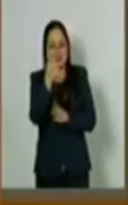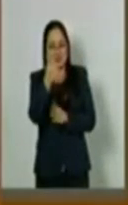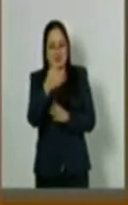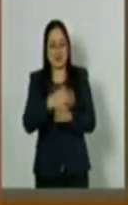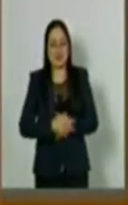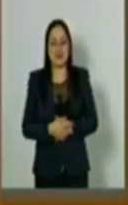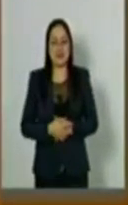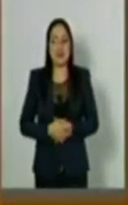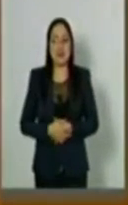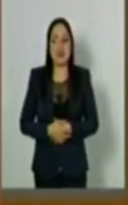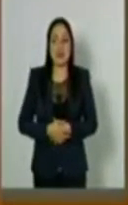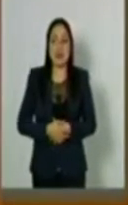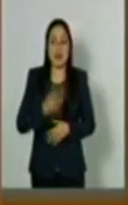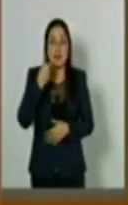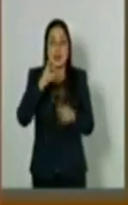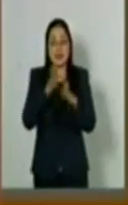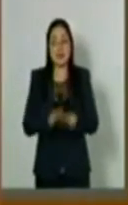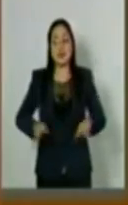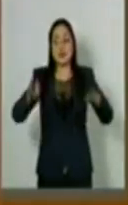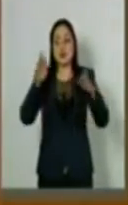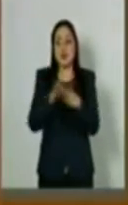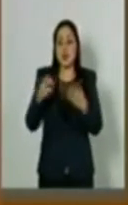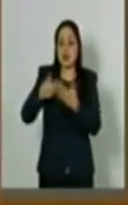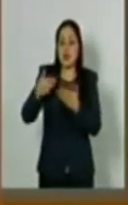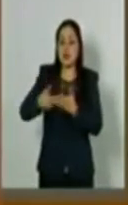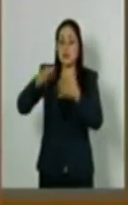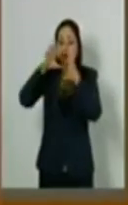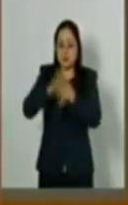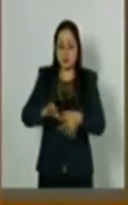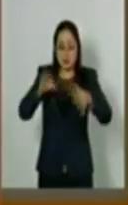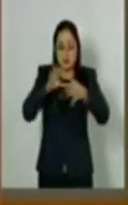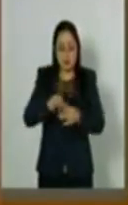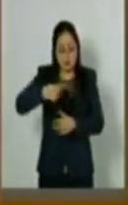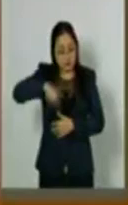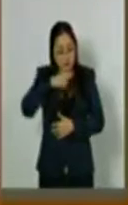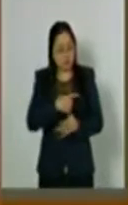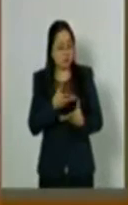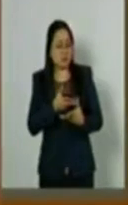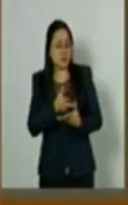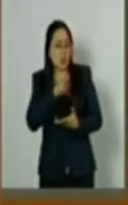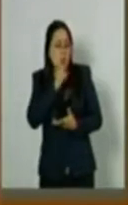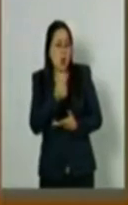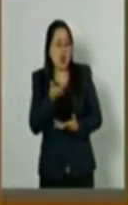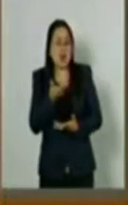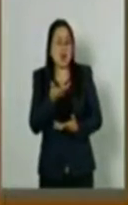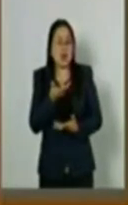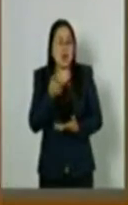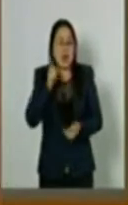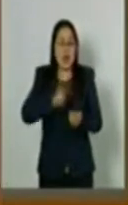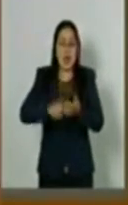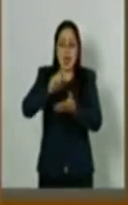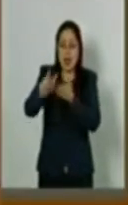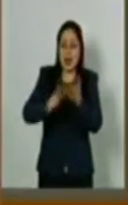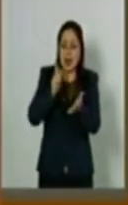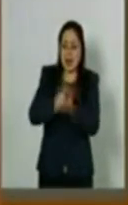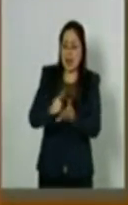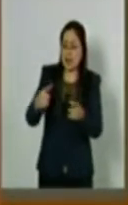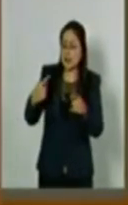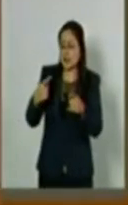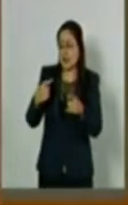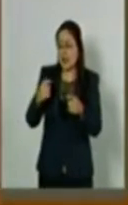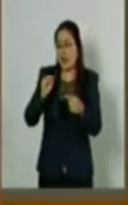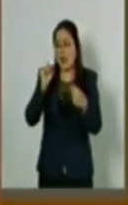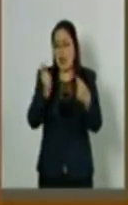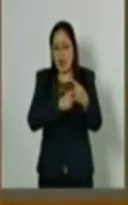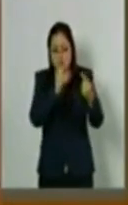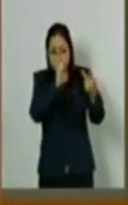76. Es importante señalarles que no podemos entender nuestras leyes en una forma